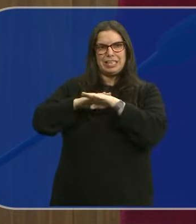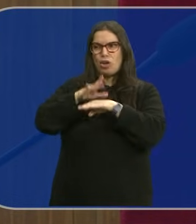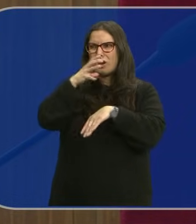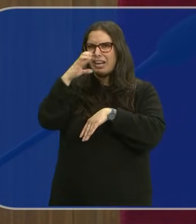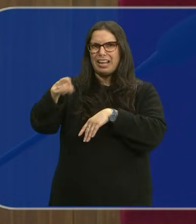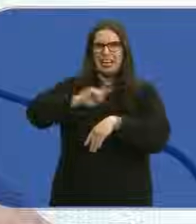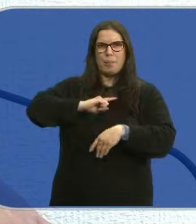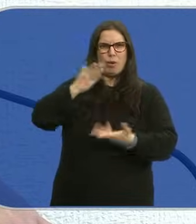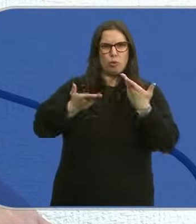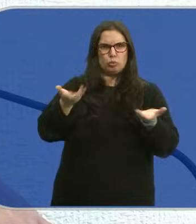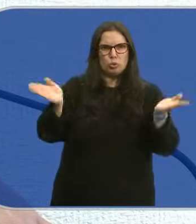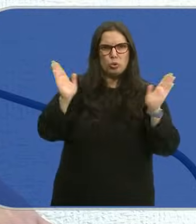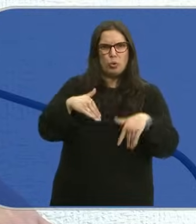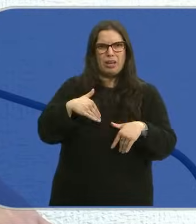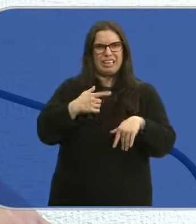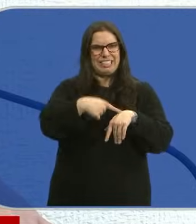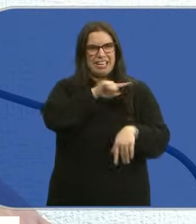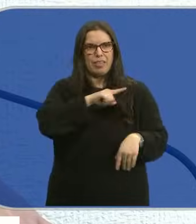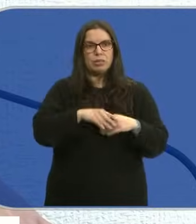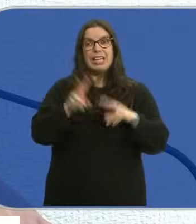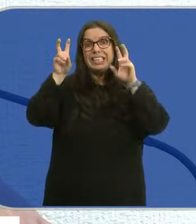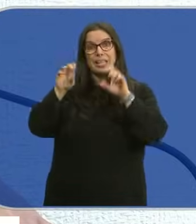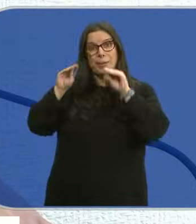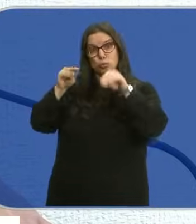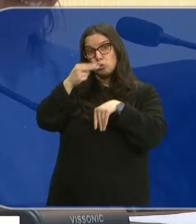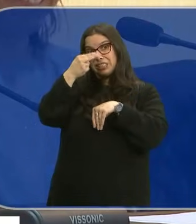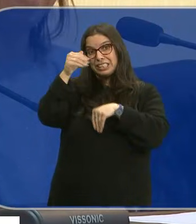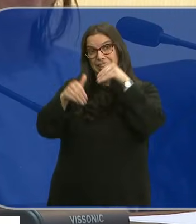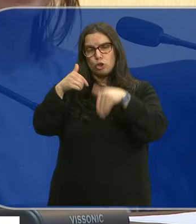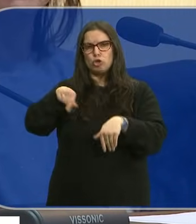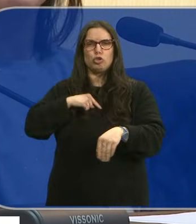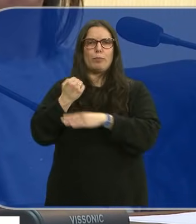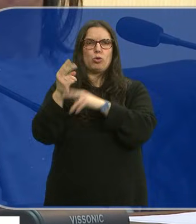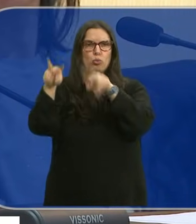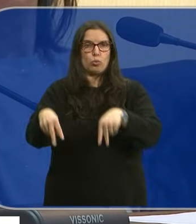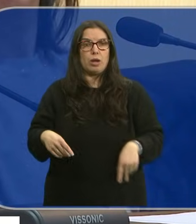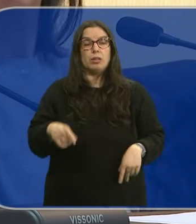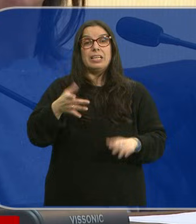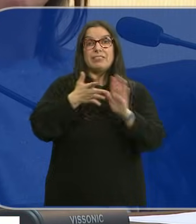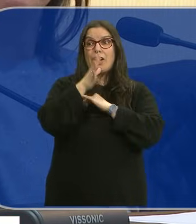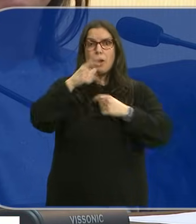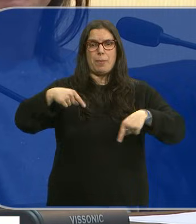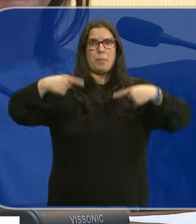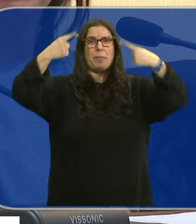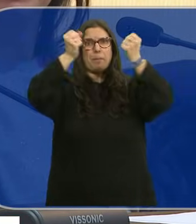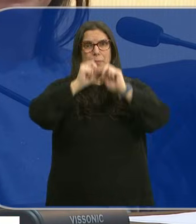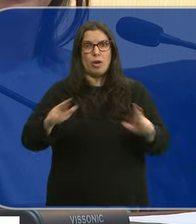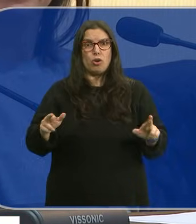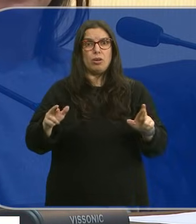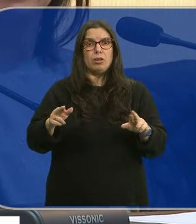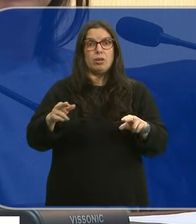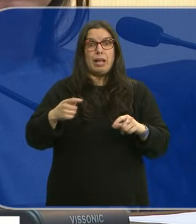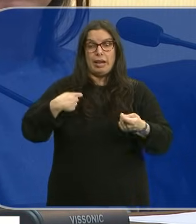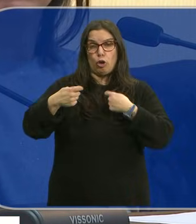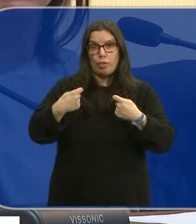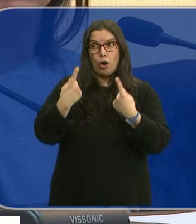e improcedente. En sus cuestiones partidistas, nunca. Tiene el efecto de escalar el conflicto y de cerrar puertas